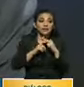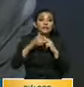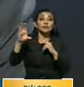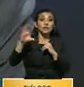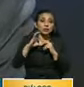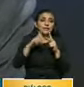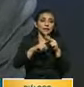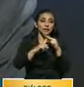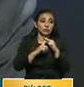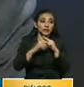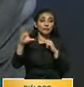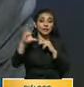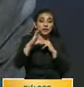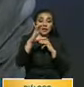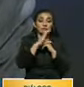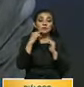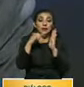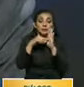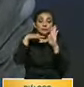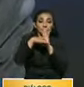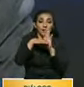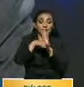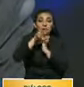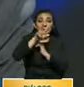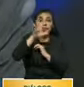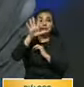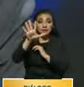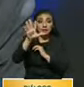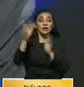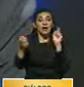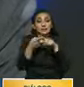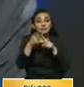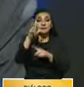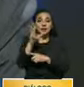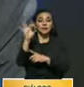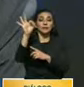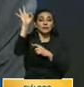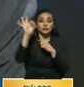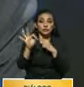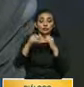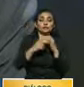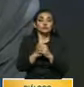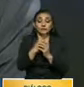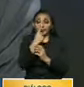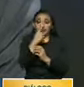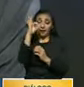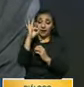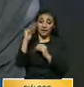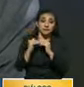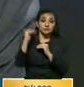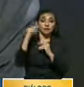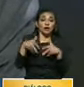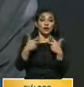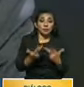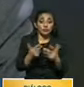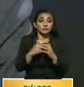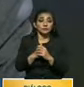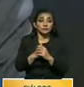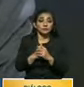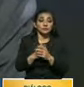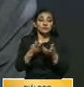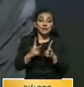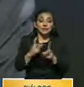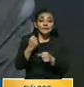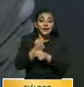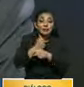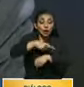banca nacional que nos atraca entre el 25 y hasta 30% de intereses. Tenemos que establecer el trabajo por